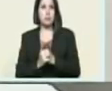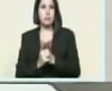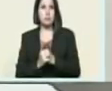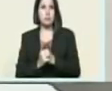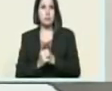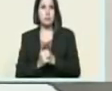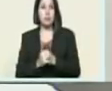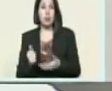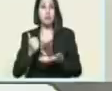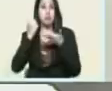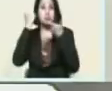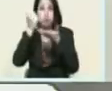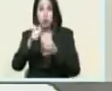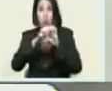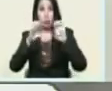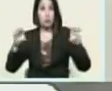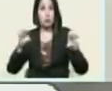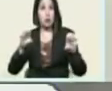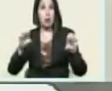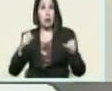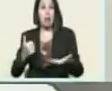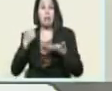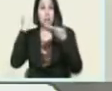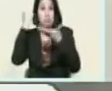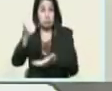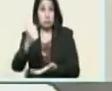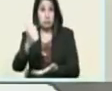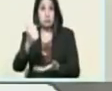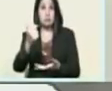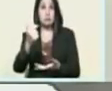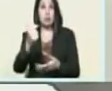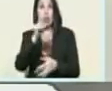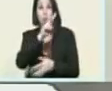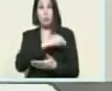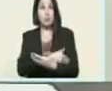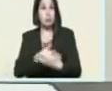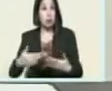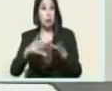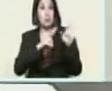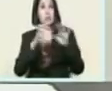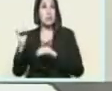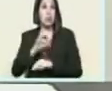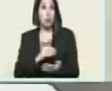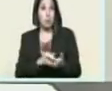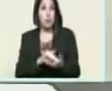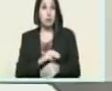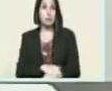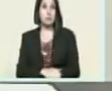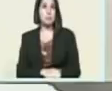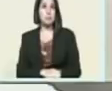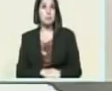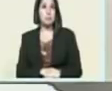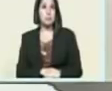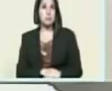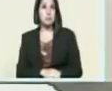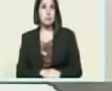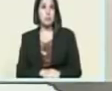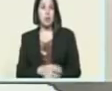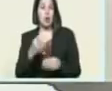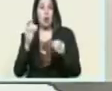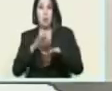Y el bono educacional se le entregó a casi 2.700.000. Y le llegó ¿por qué? Por el carnet de